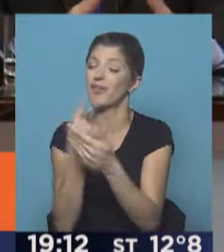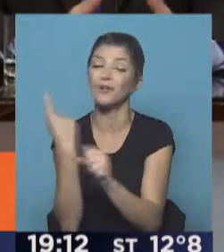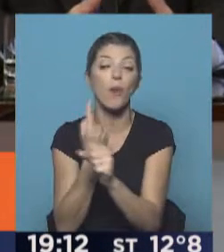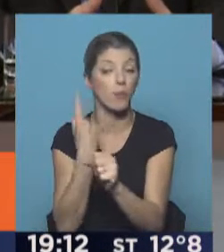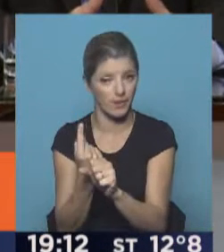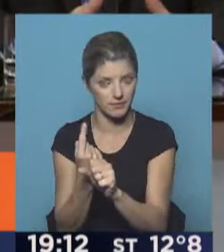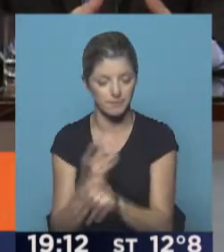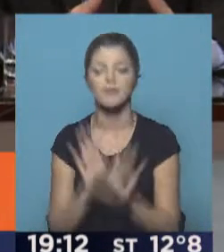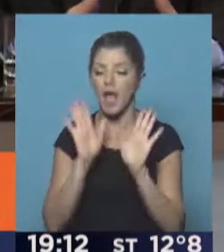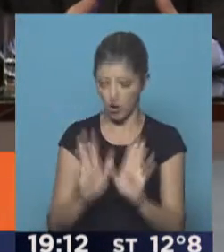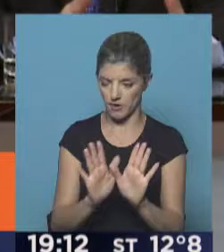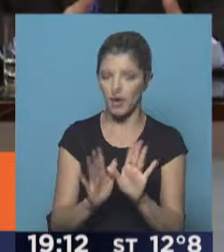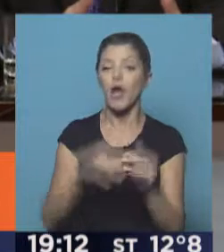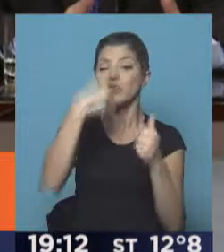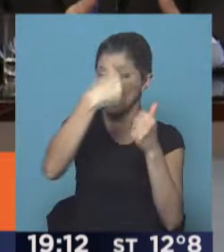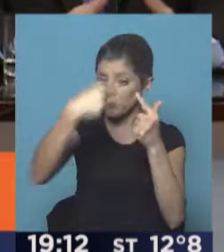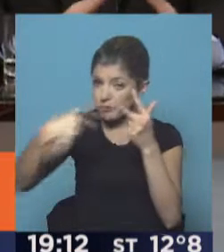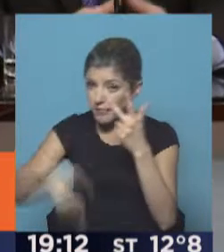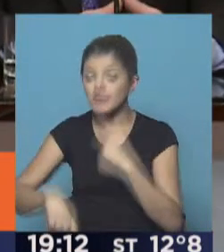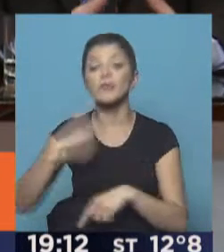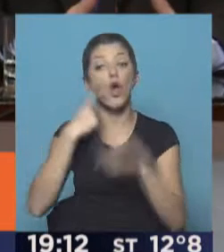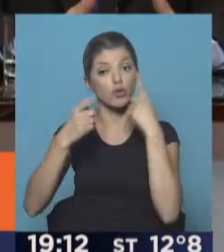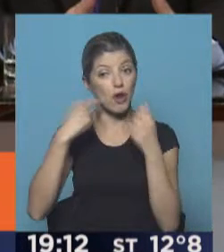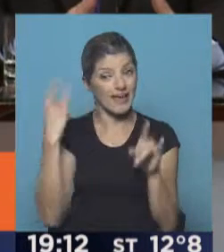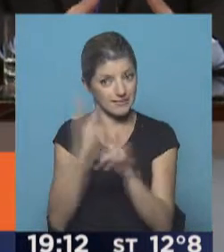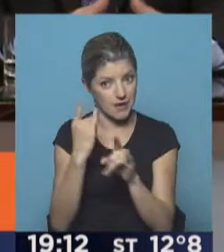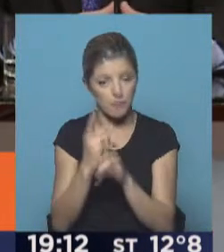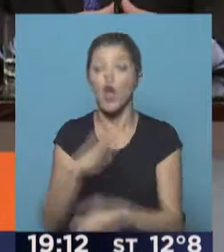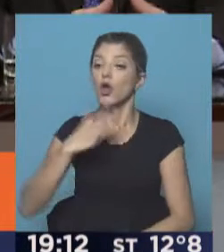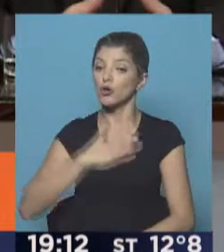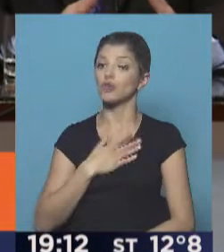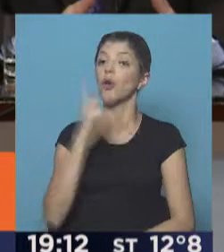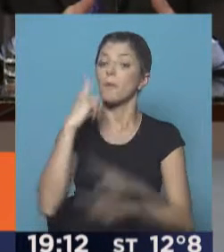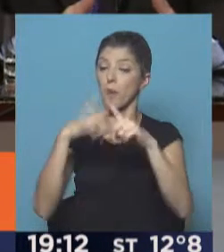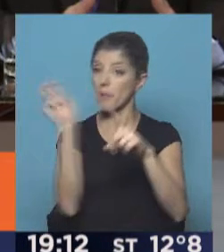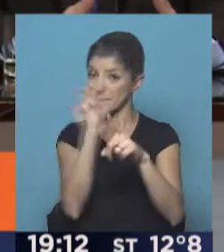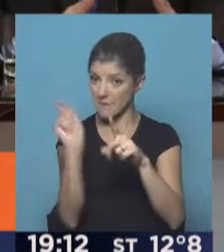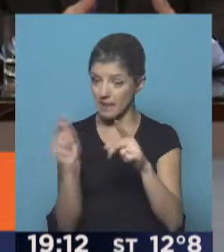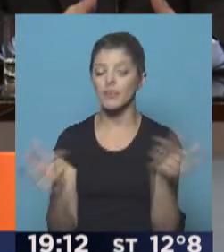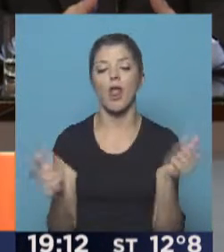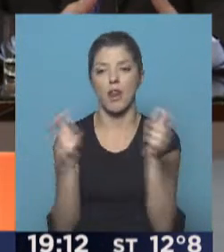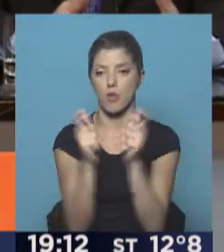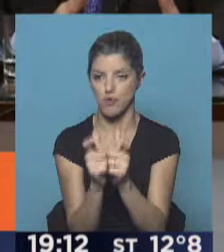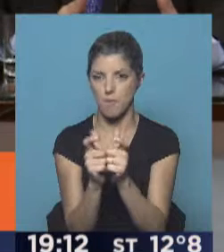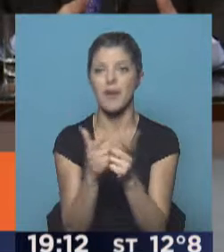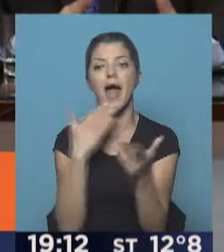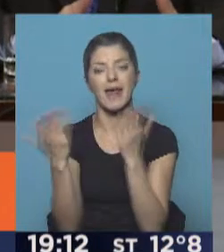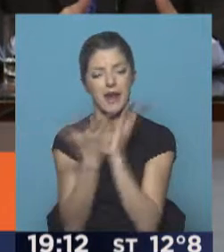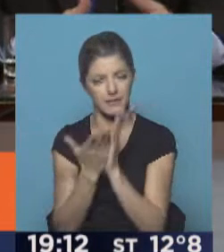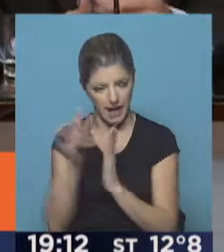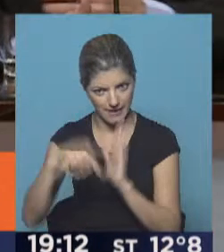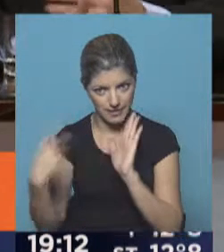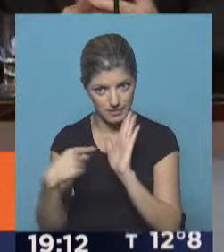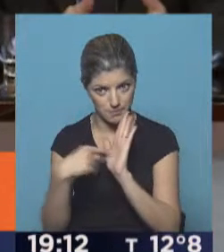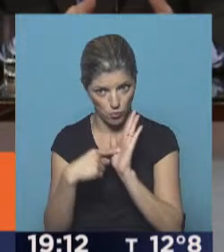son revisados continuamente. De hecho, tenemos mensualmente una reunión de gabinete social para revisar estos criterios. Hay un criterio que tenemos